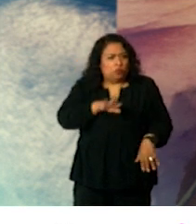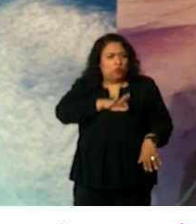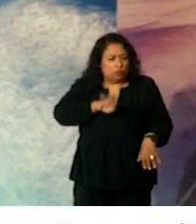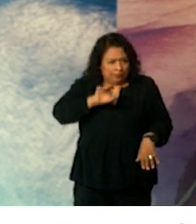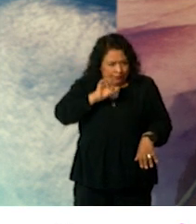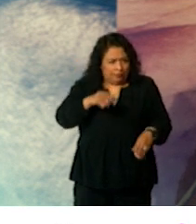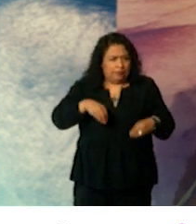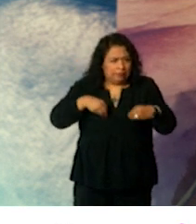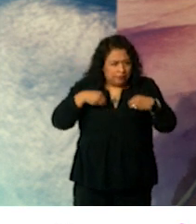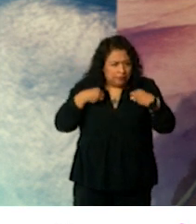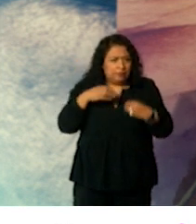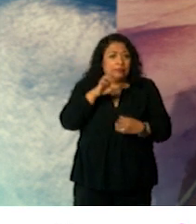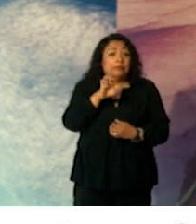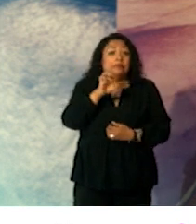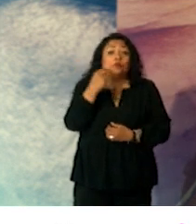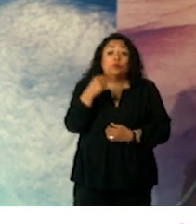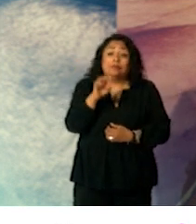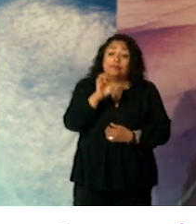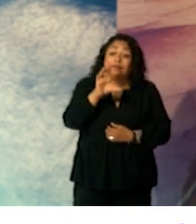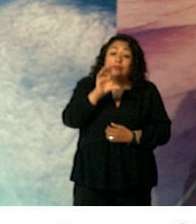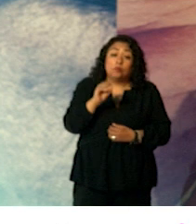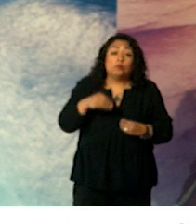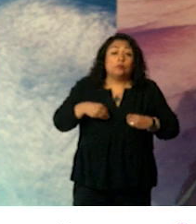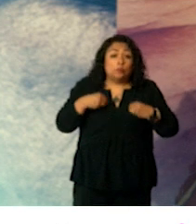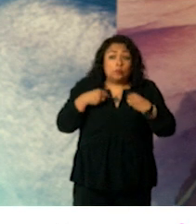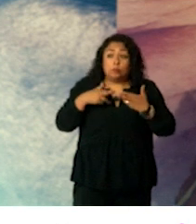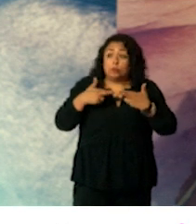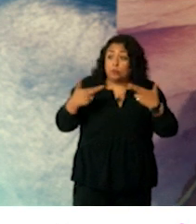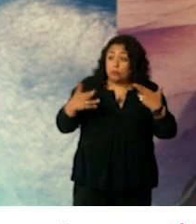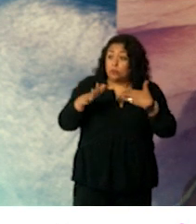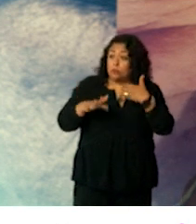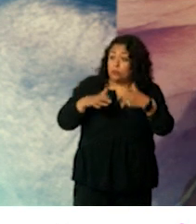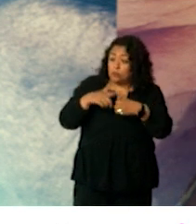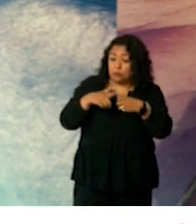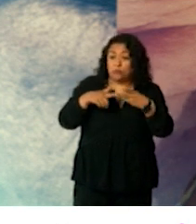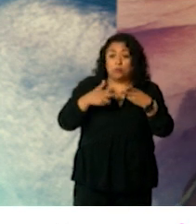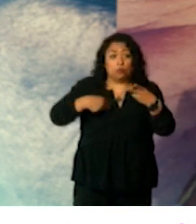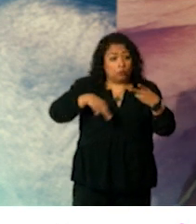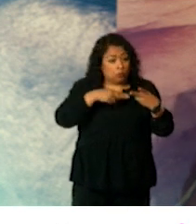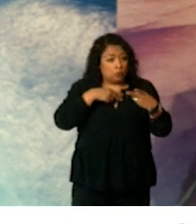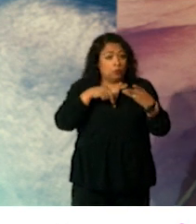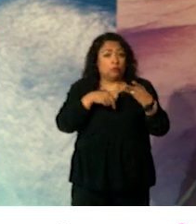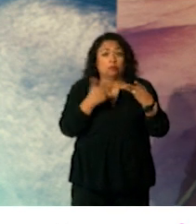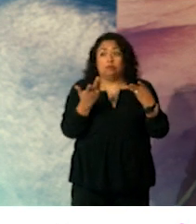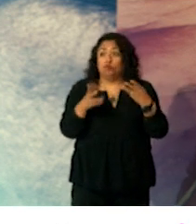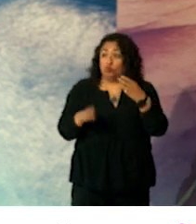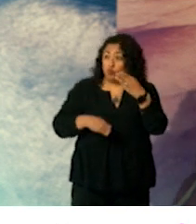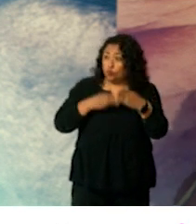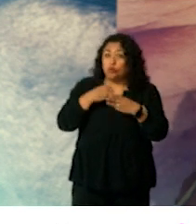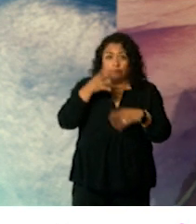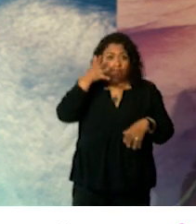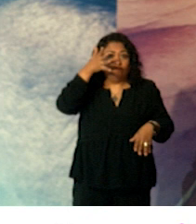la vida, la ecovida y las relaciones entre animales, nosotros, biodiversidad, un mundo con un